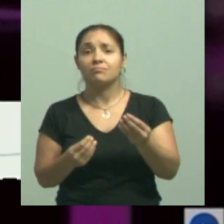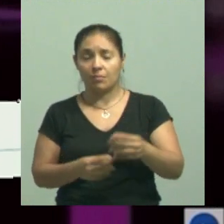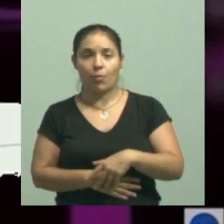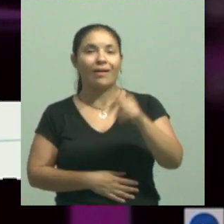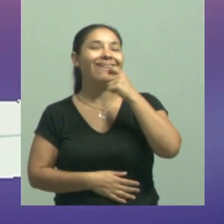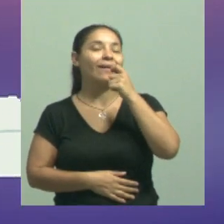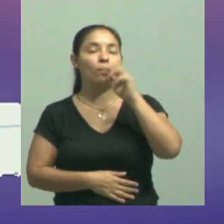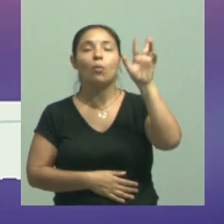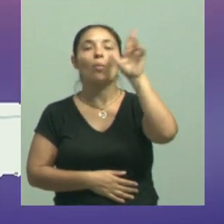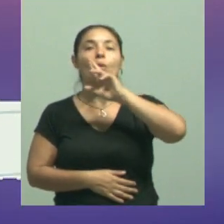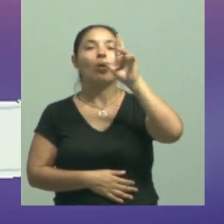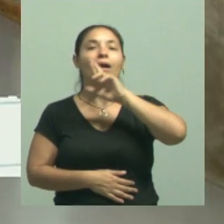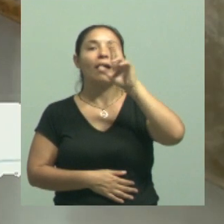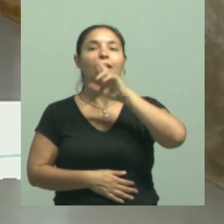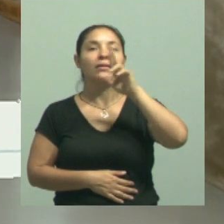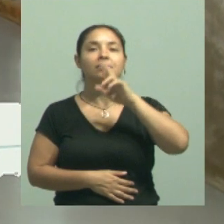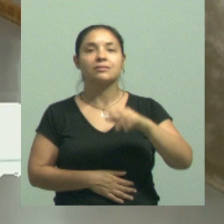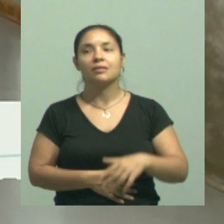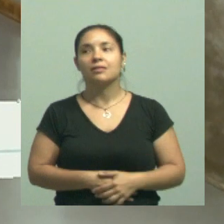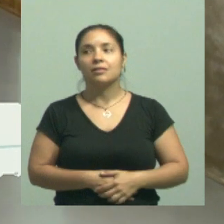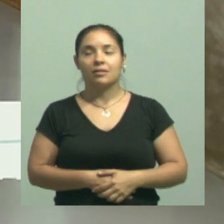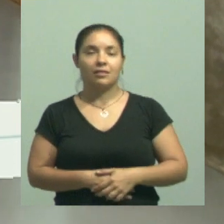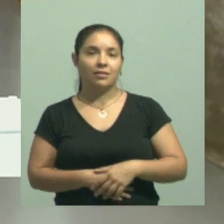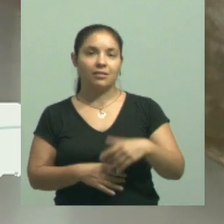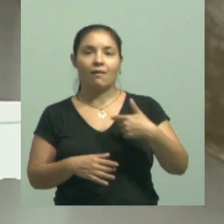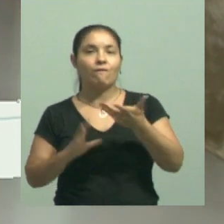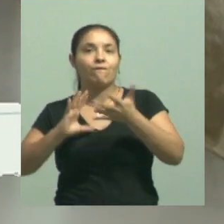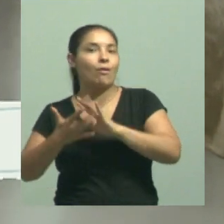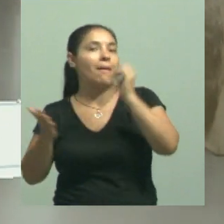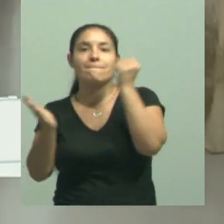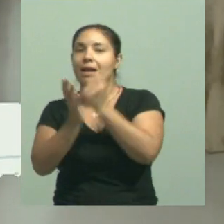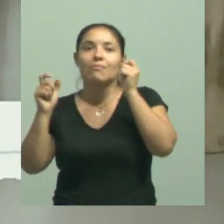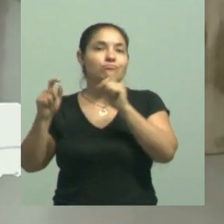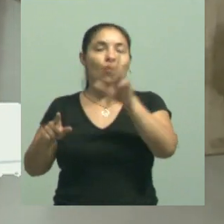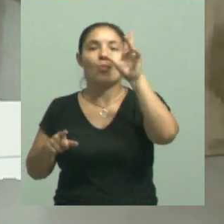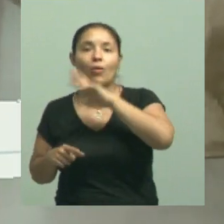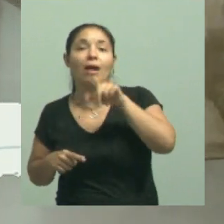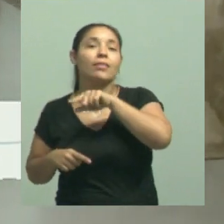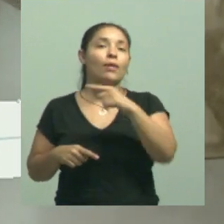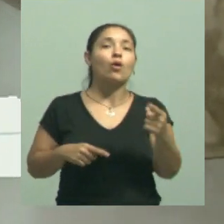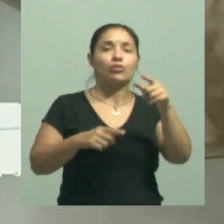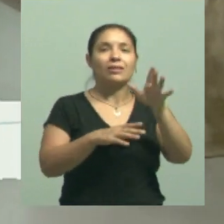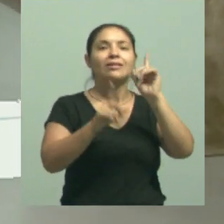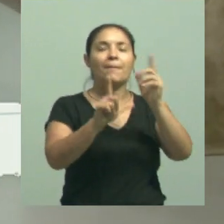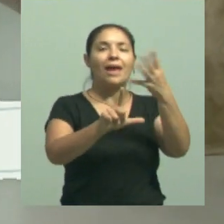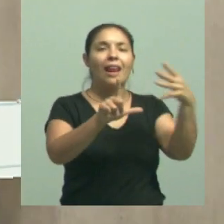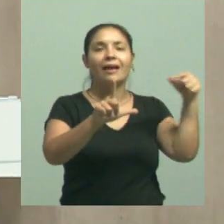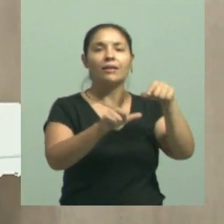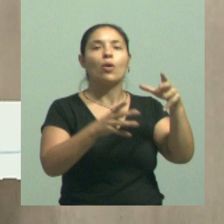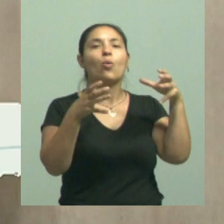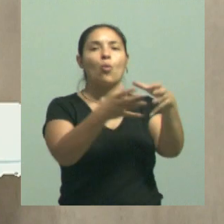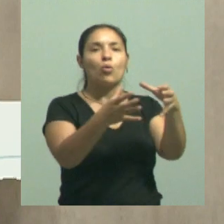en las mujeres, muy estereotipados, y si pensamos en la población LGBTIQ es muy estigmatizado, ¿no? Sí.